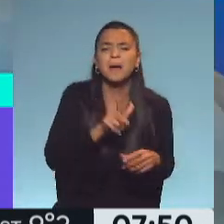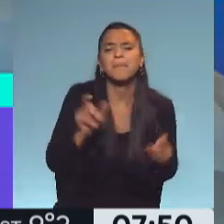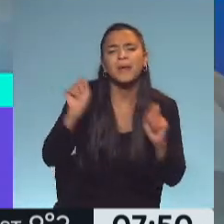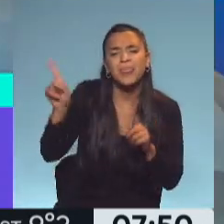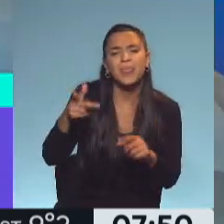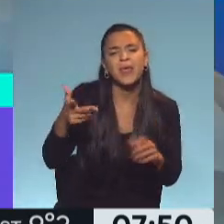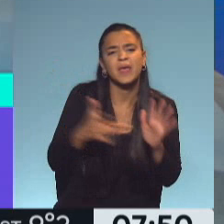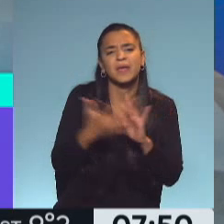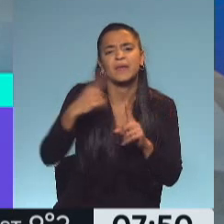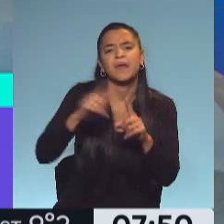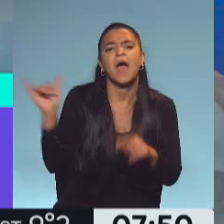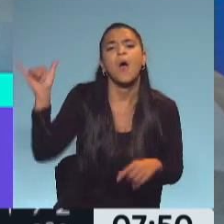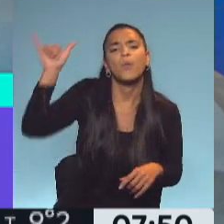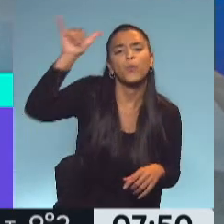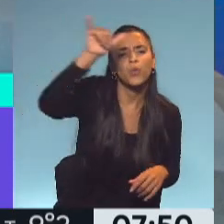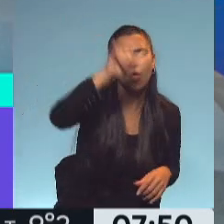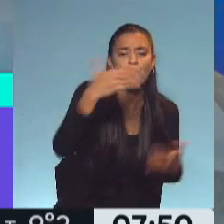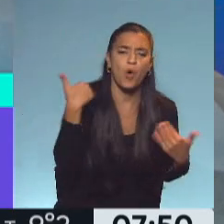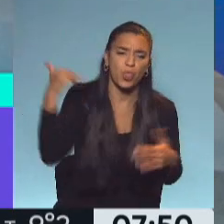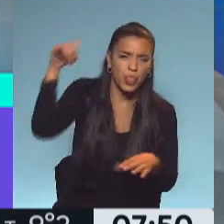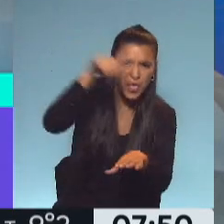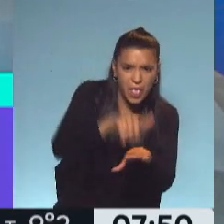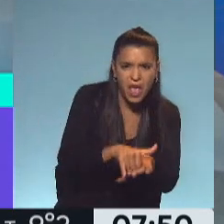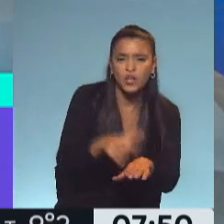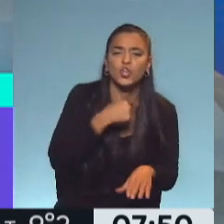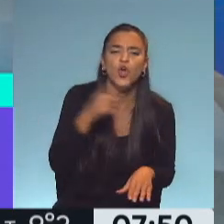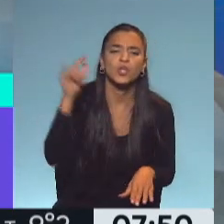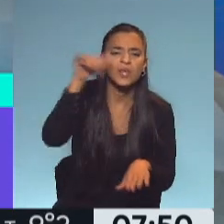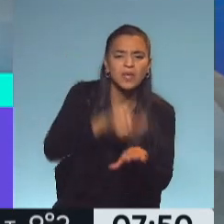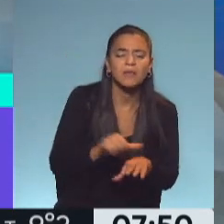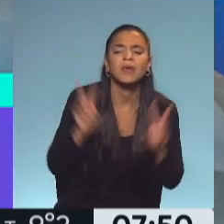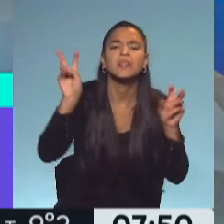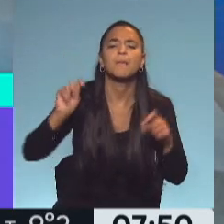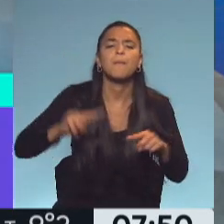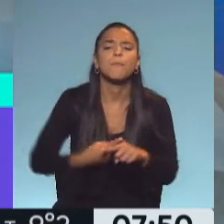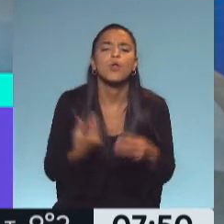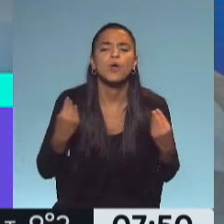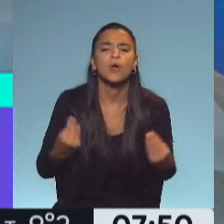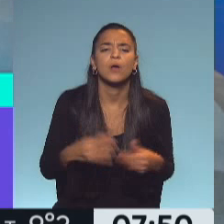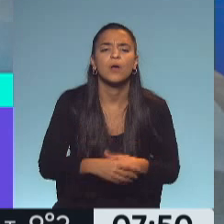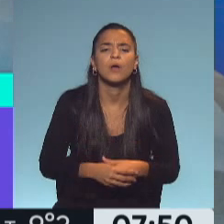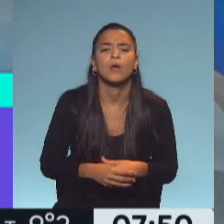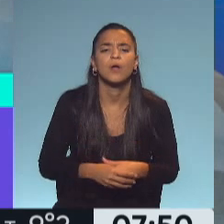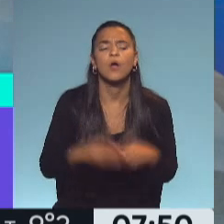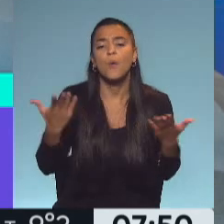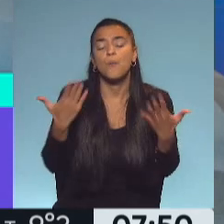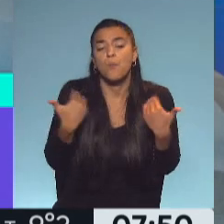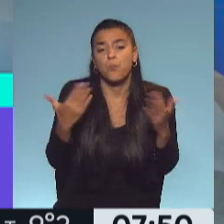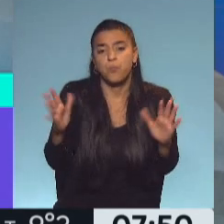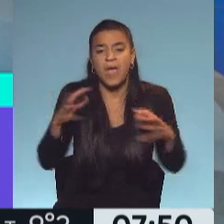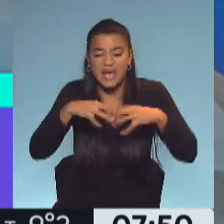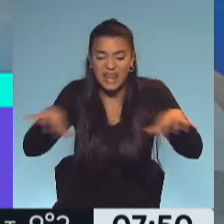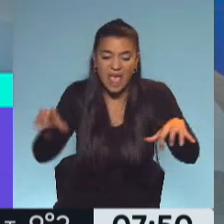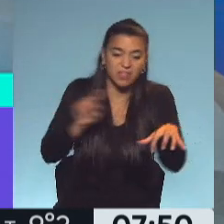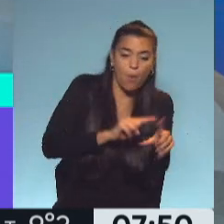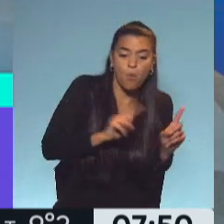por arriba con el avión, no le costaba nada bajar, no quiere Es bajar. Pero ¿qué cuestión jefe- política hace referencia a vos, Ale? No quiere No, entrar en salvo la que vos grieta. tengas No